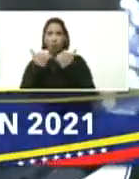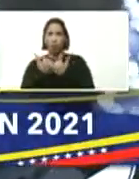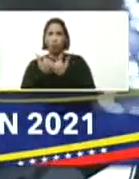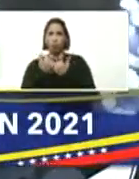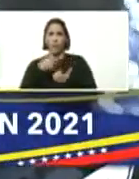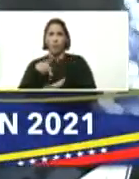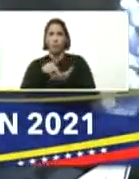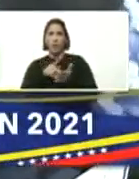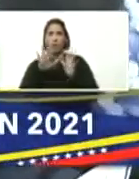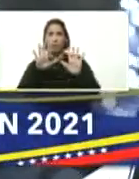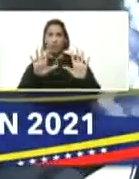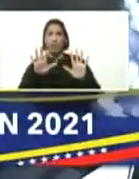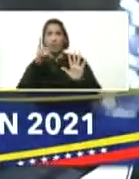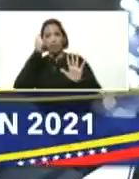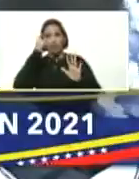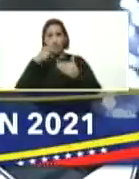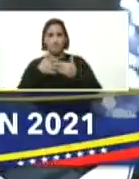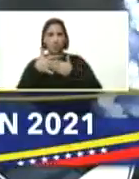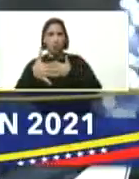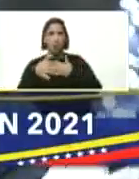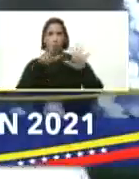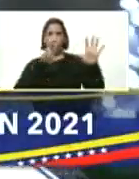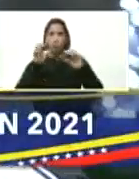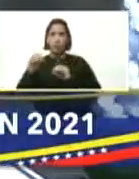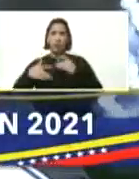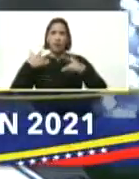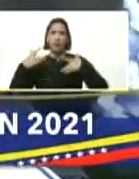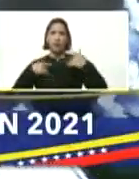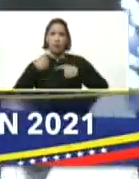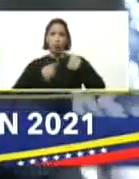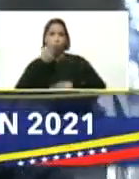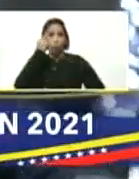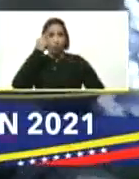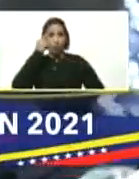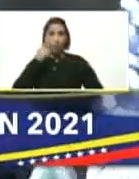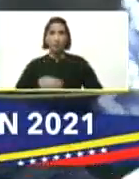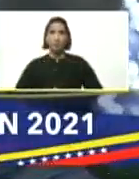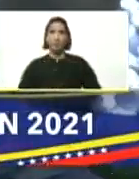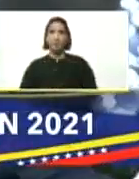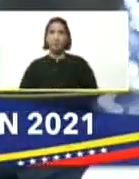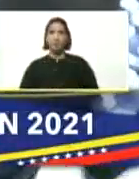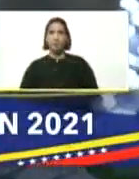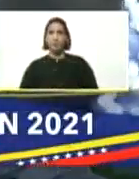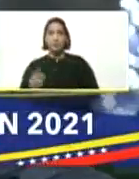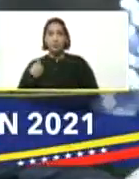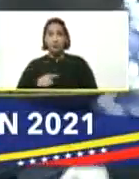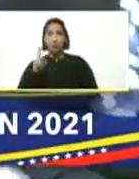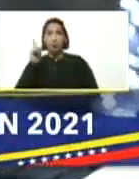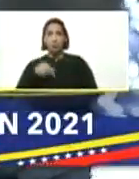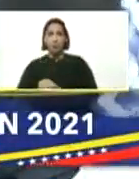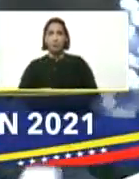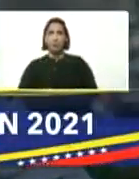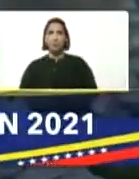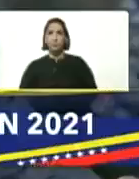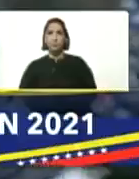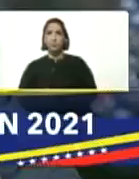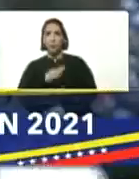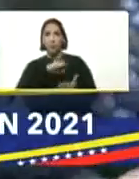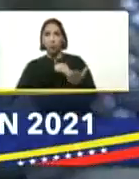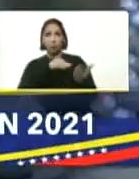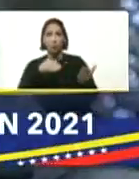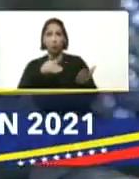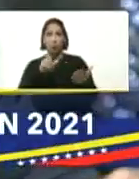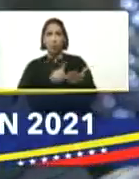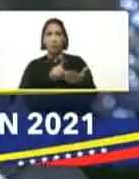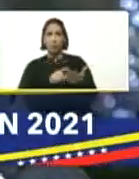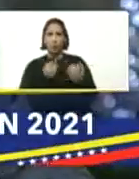durante 10 días. ¡Qué belleza! Un promedio de 80 actividades diarias. ¡Qué belleza, Dios mío! Tenemos, además de las presentaciones y bautizos de libros, una